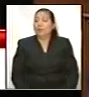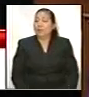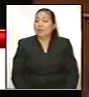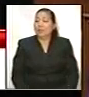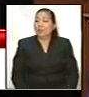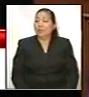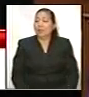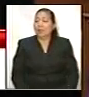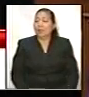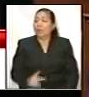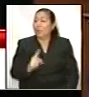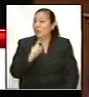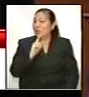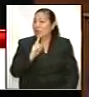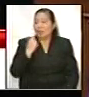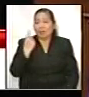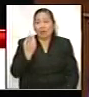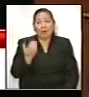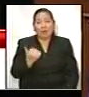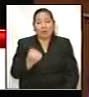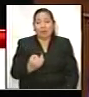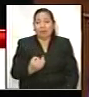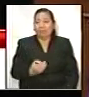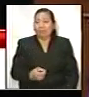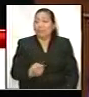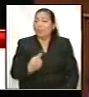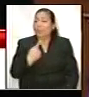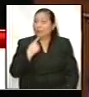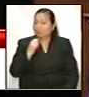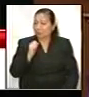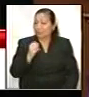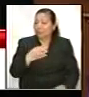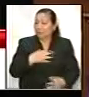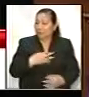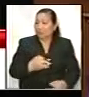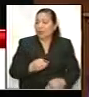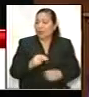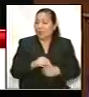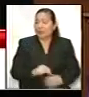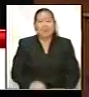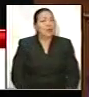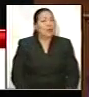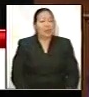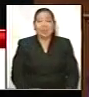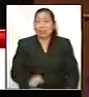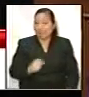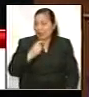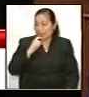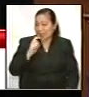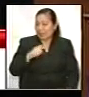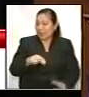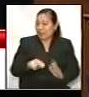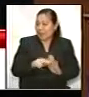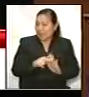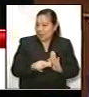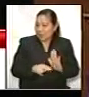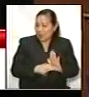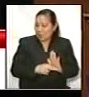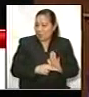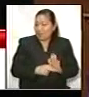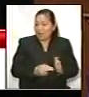es solamente la buena fe y la buena intención de decir declaro de interés nacional. Si se necesita esta norma es